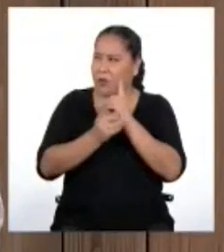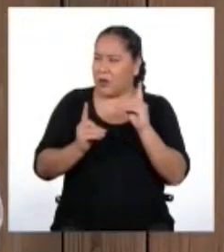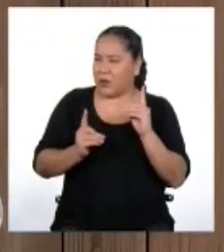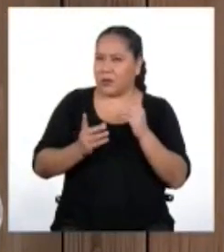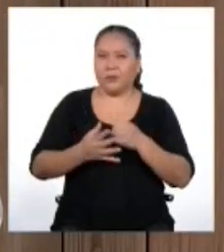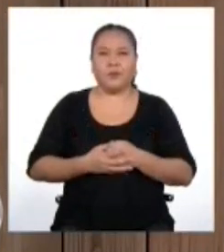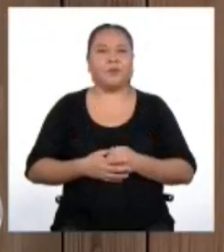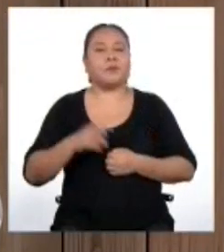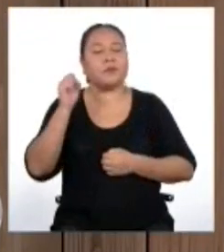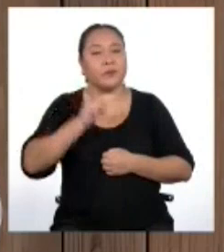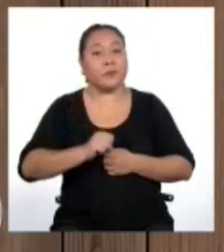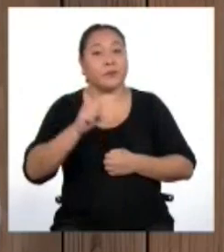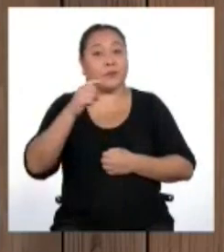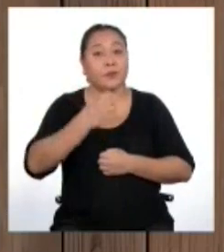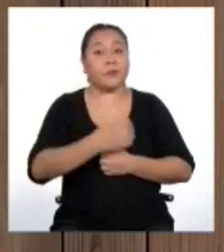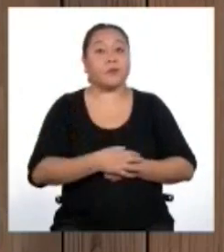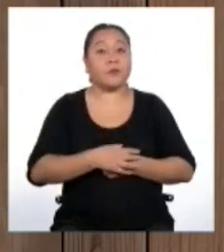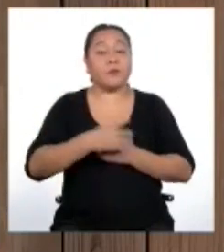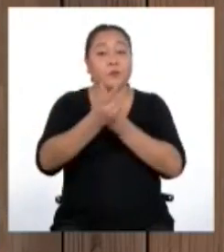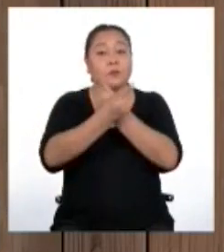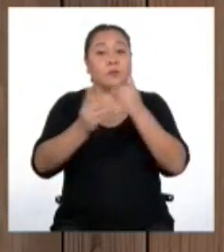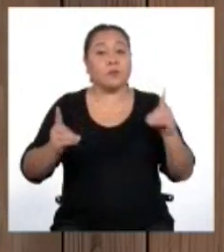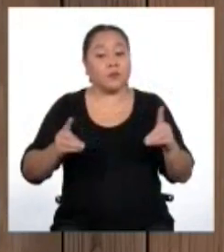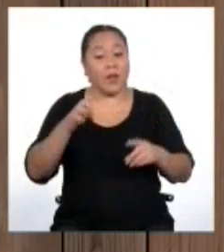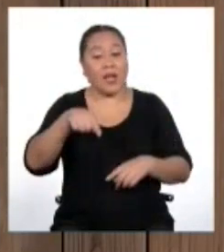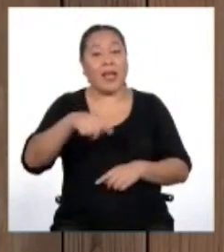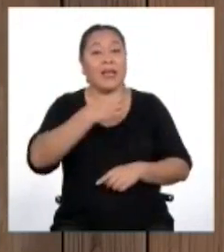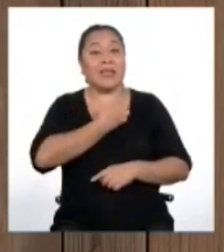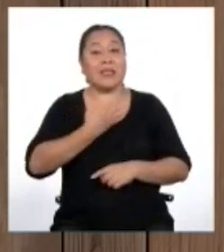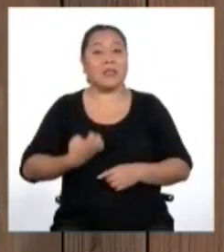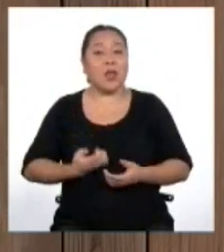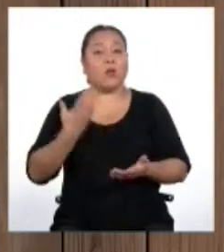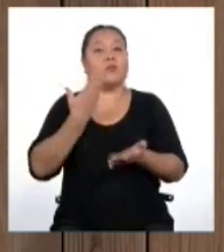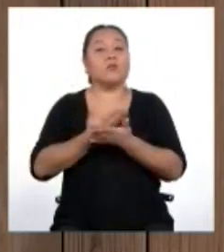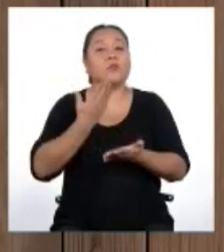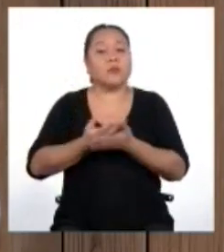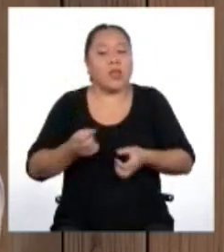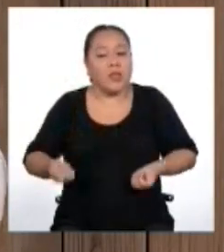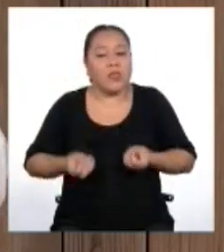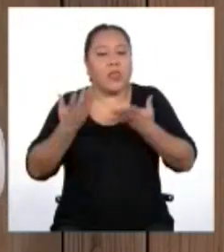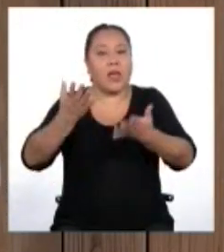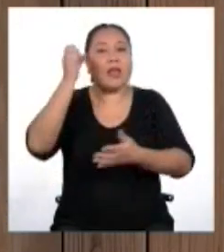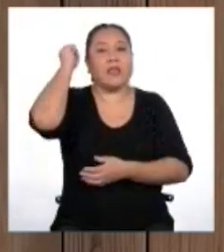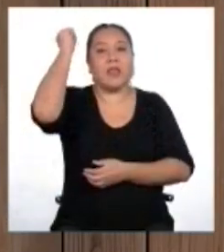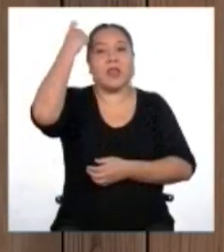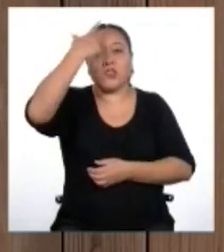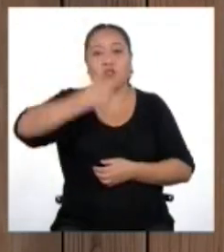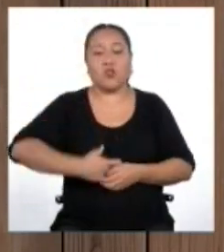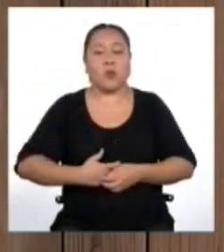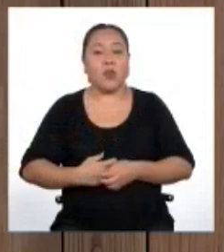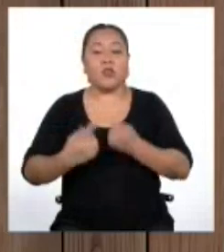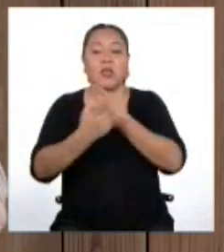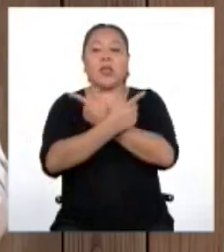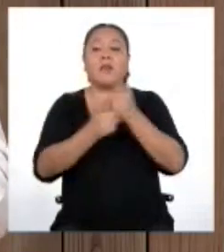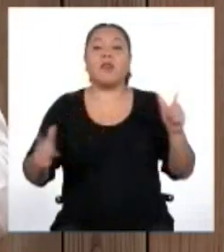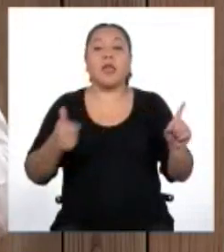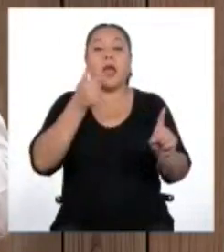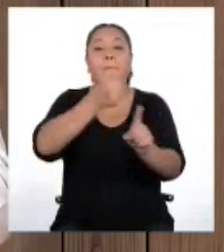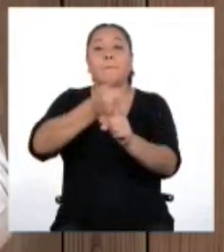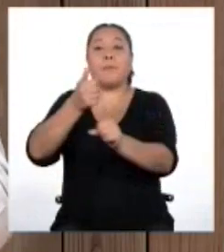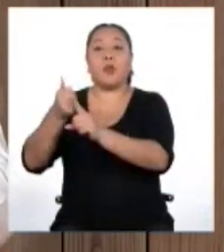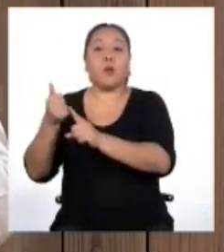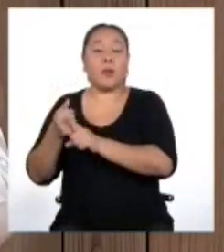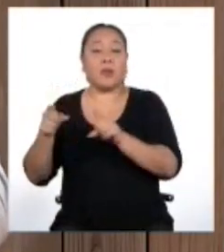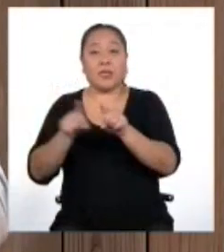una democracia el Estado tiene como finalidad garantizar los derechos humanos y las libertades individuales, así como